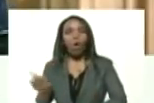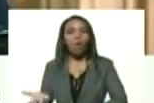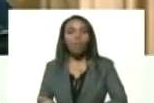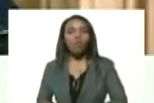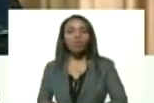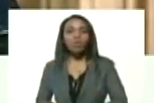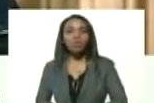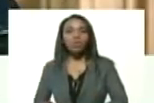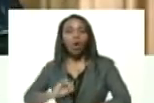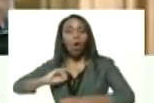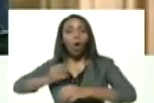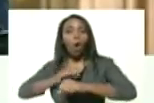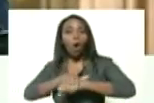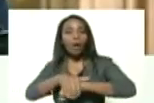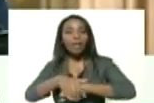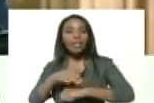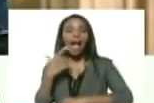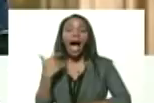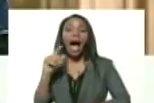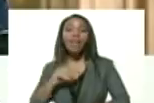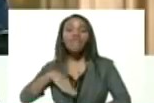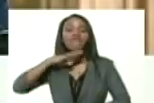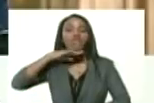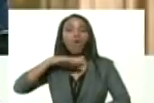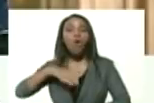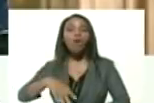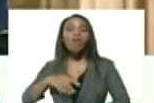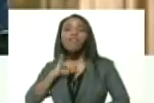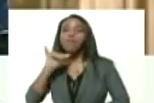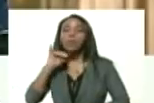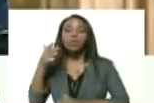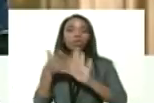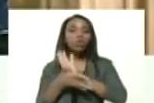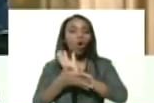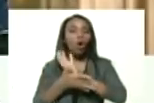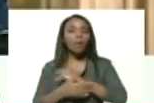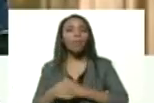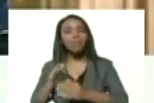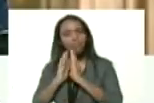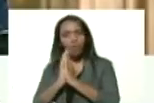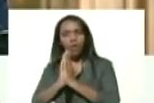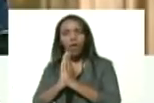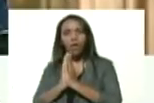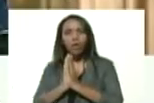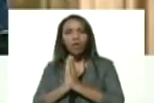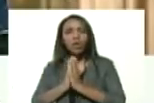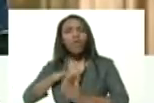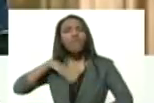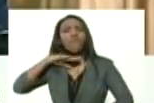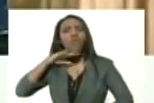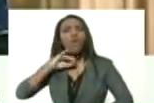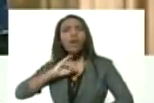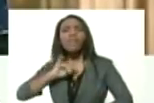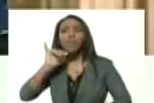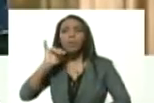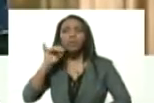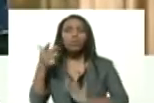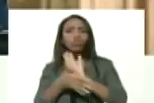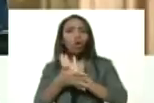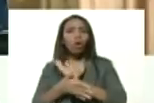rodríguez si hay suficiente información por favor si hay suficiente información